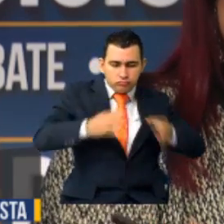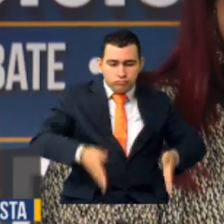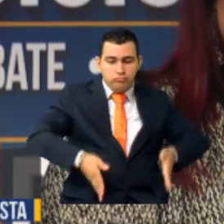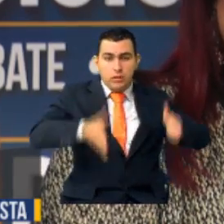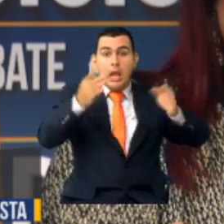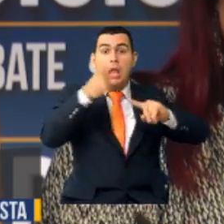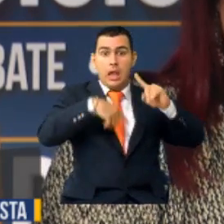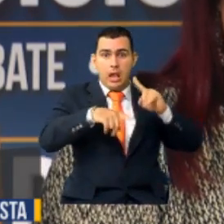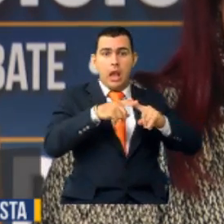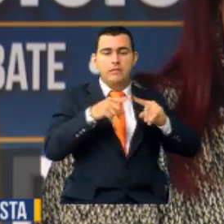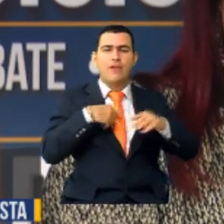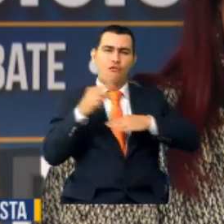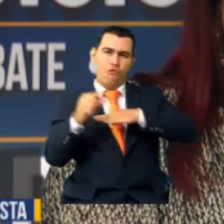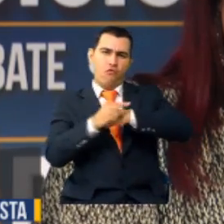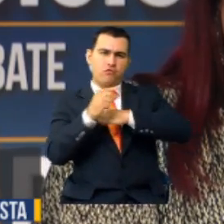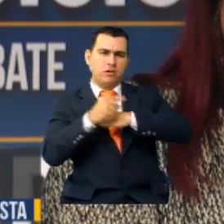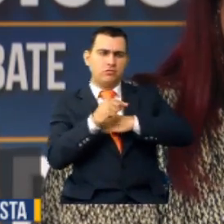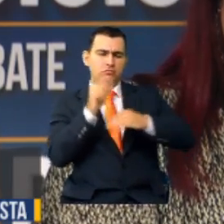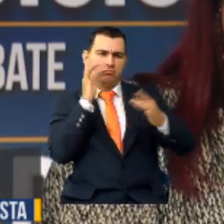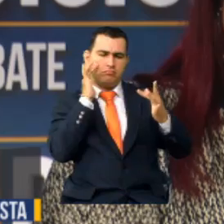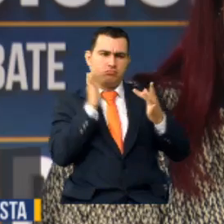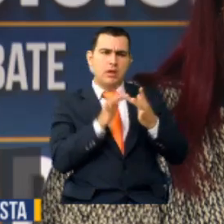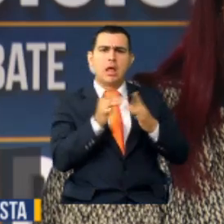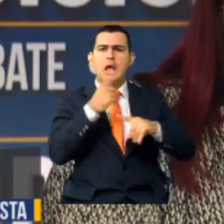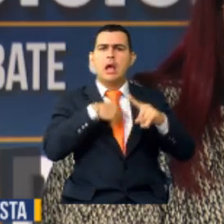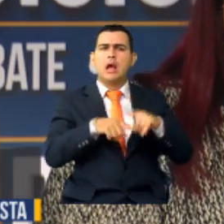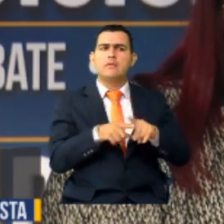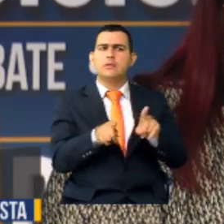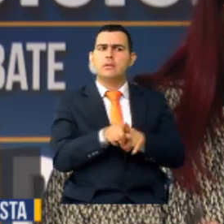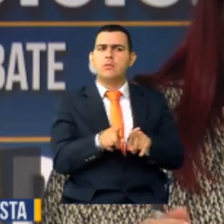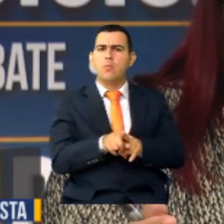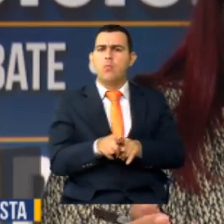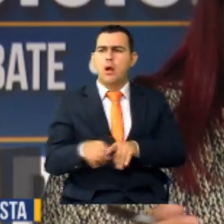Ver se cumplió de manera ilegal cuando estas se realizaron sin